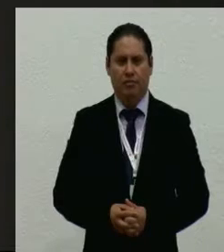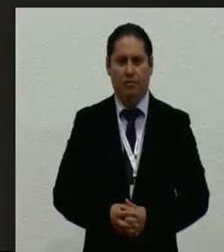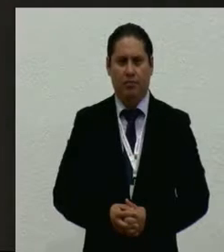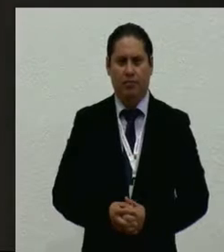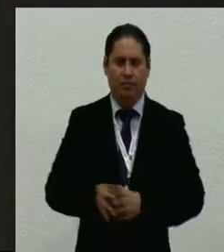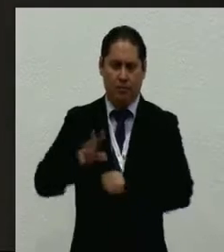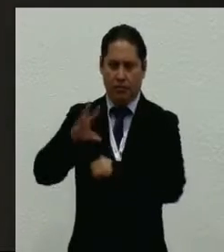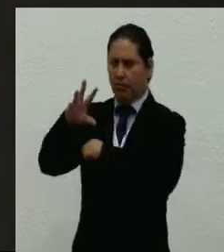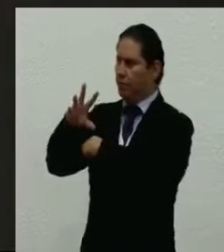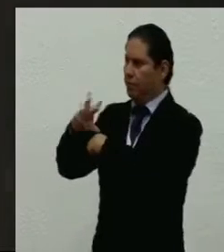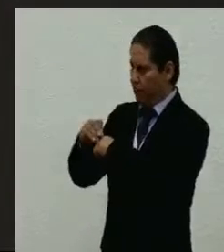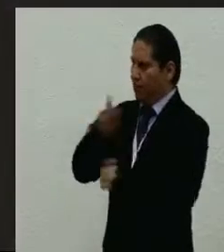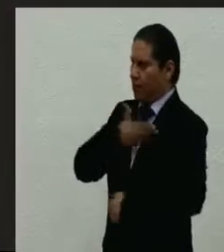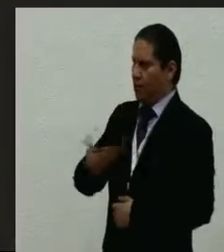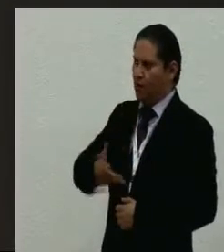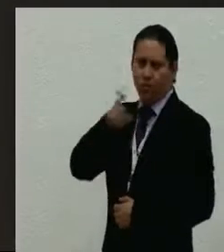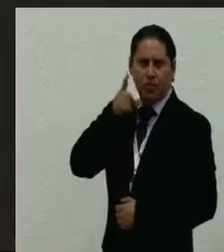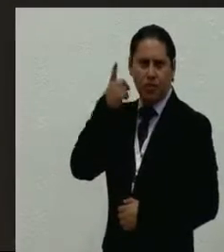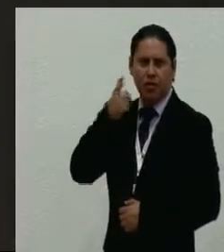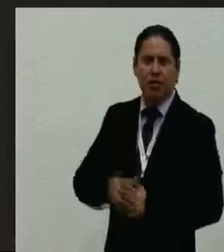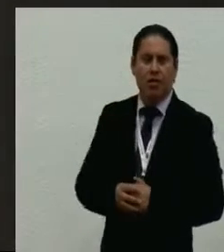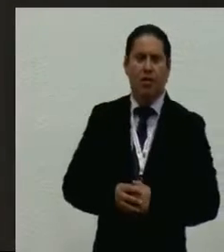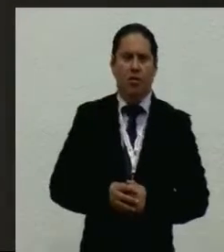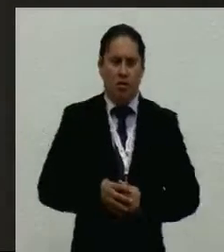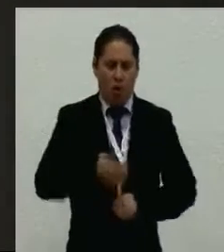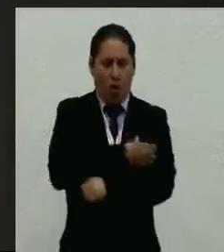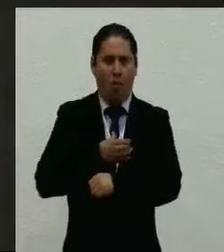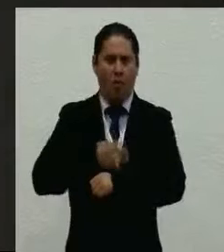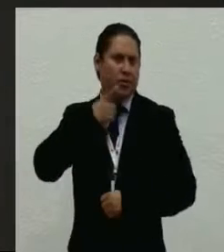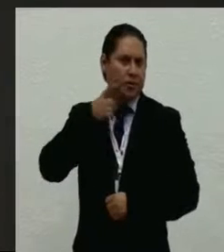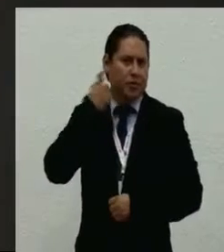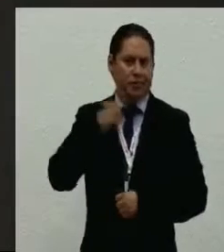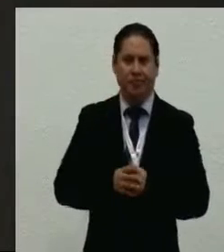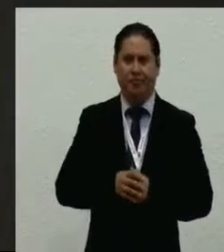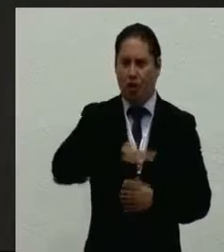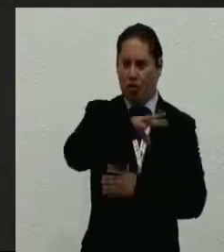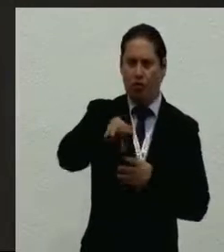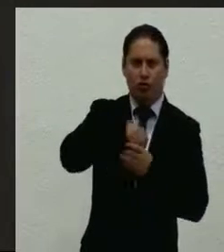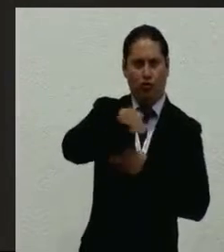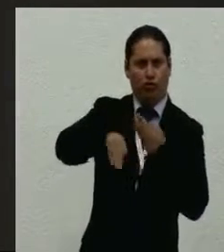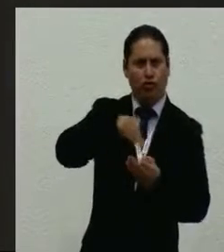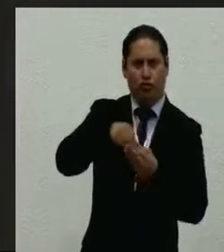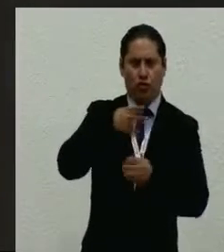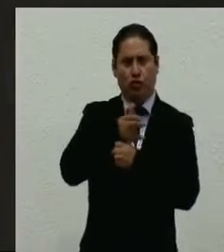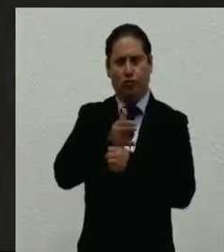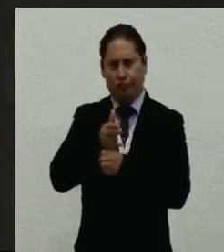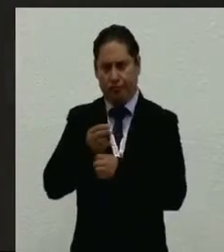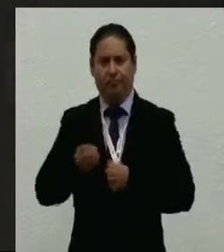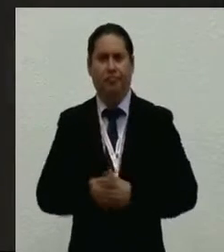Con su venia, diputado presidente, compañeros diputados, público y medios de comunicación.